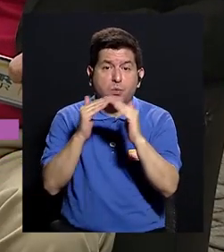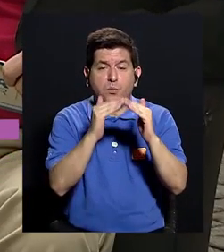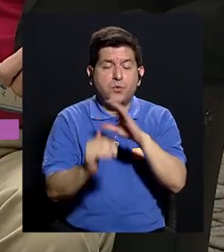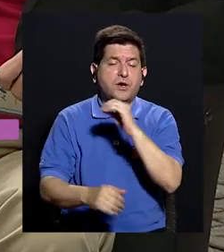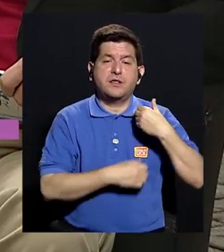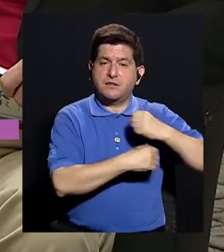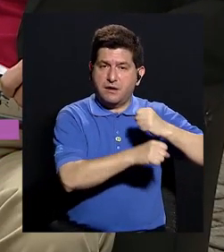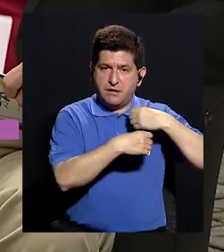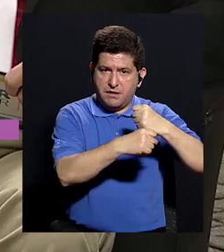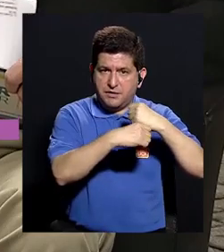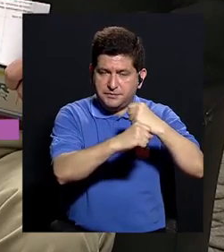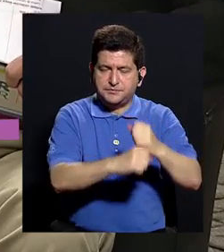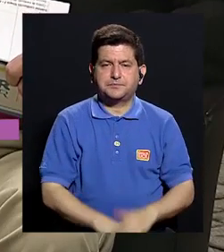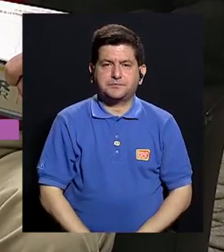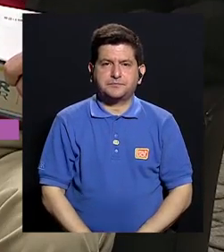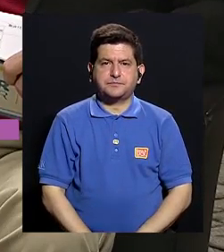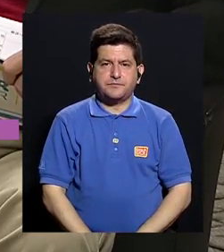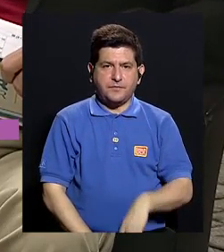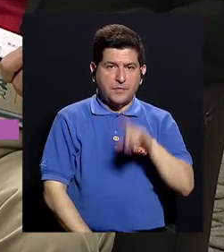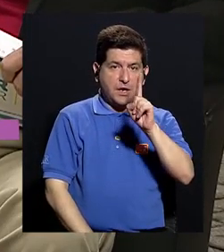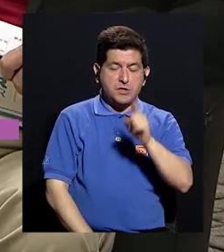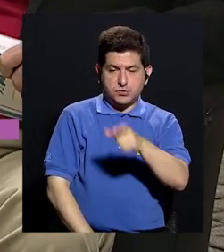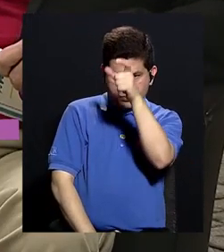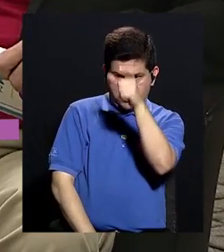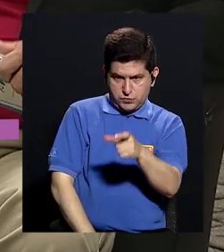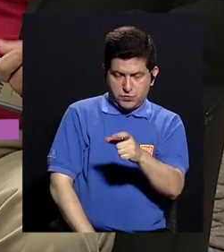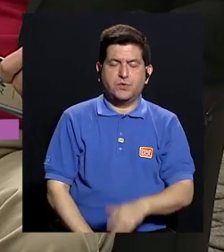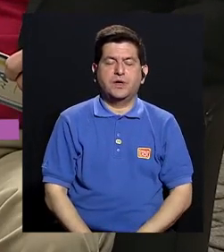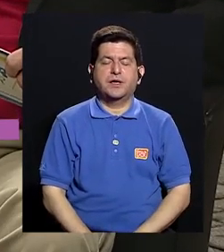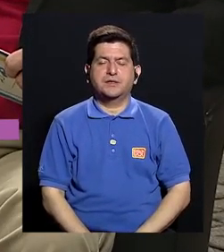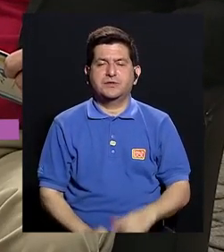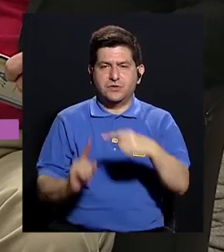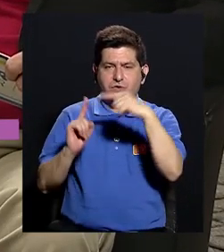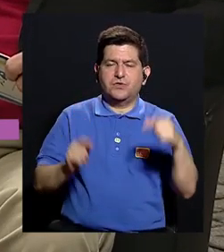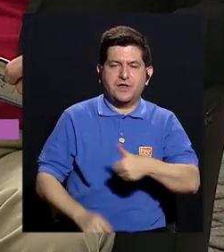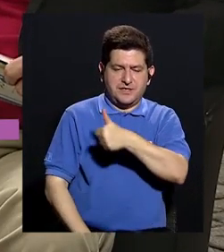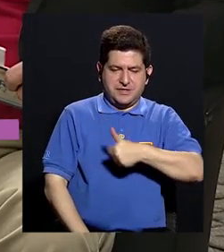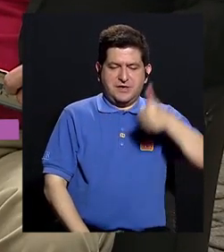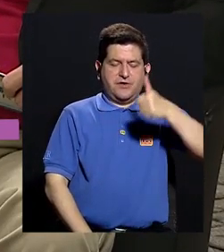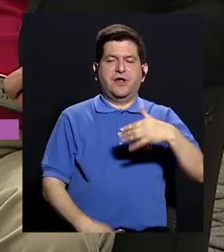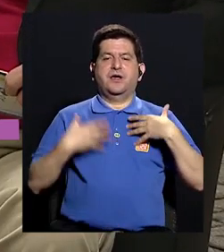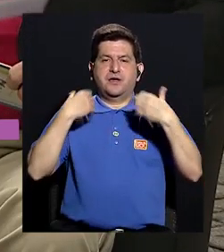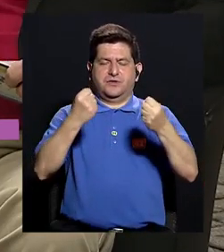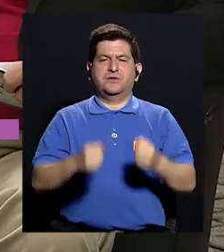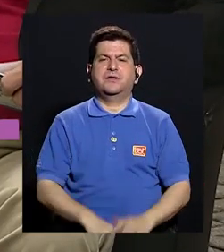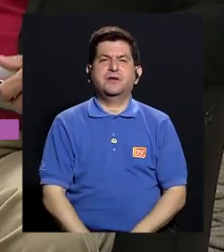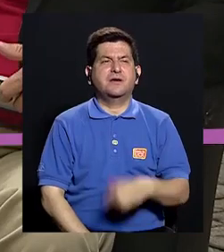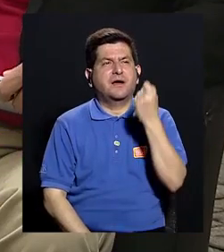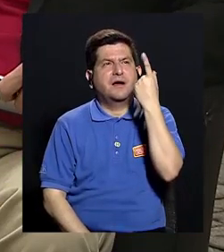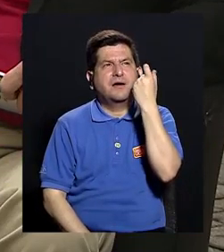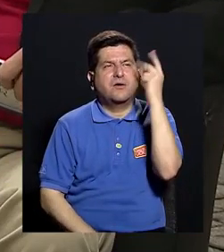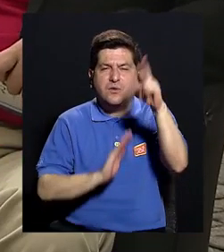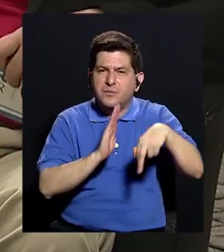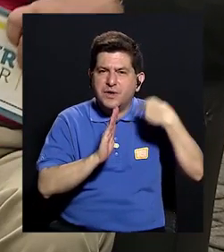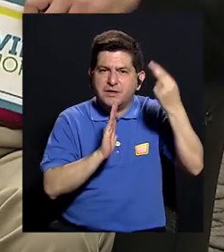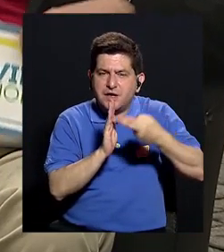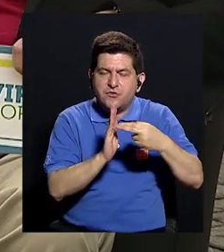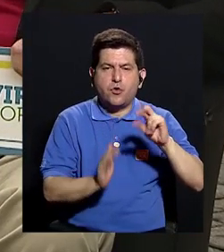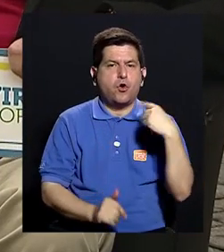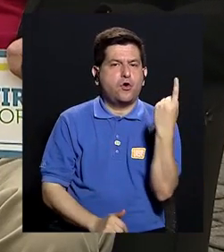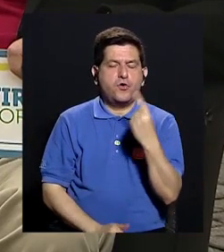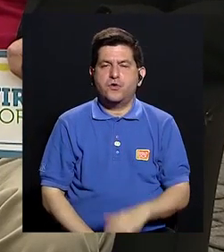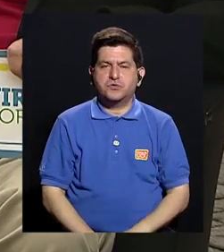y las municipalidades ha sido uno de nuestros sujetos desde la rectoría en salud para entender este rol de